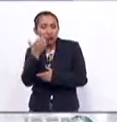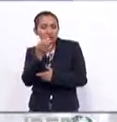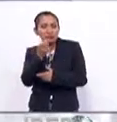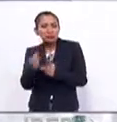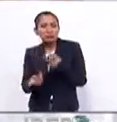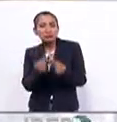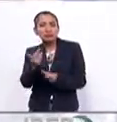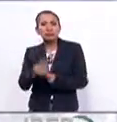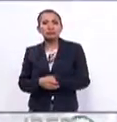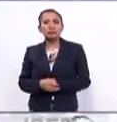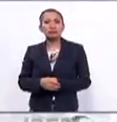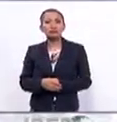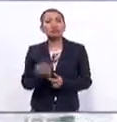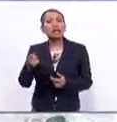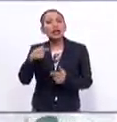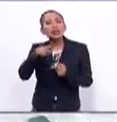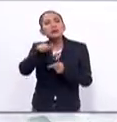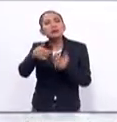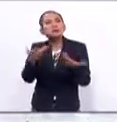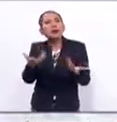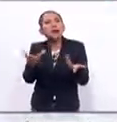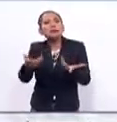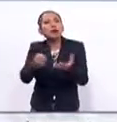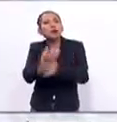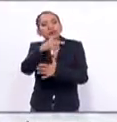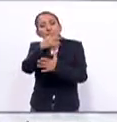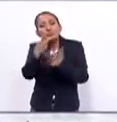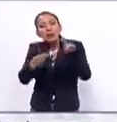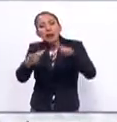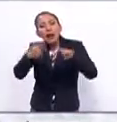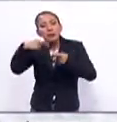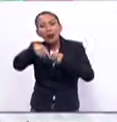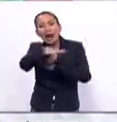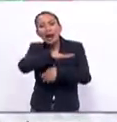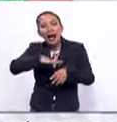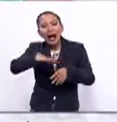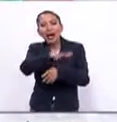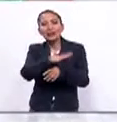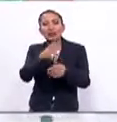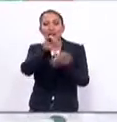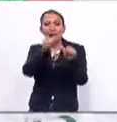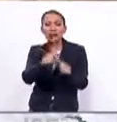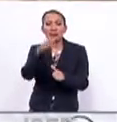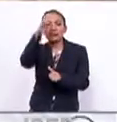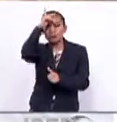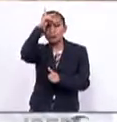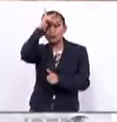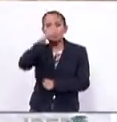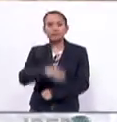gustaría preguntarte, pues, ¿qué es lo que sigue? ¿Cuáles son los nuevos planes para este sector en Perú?